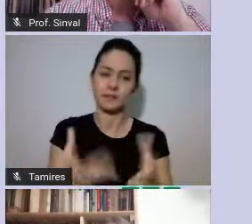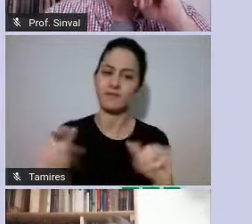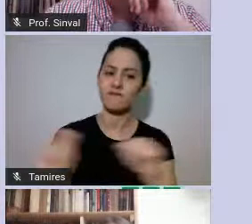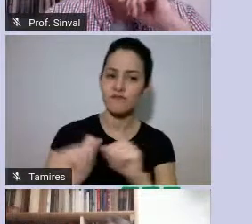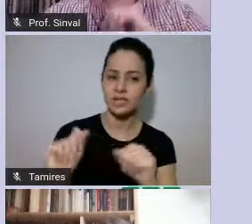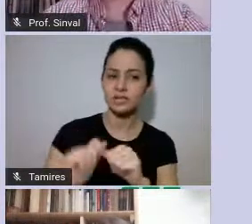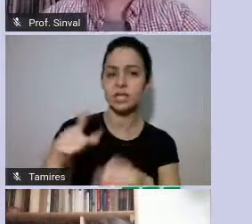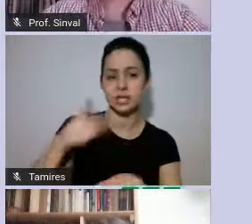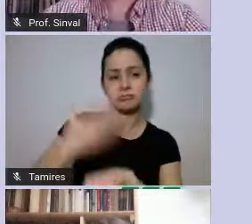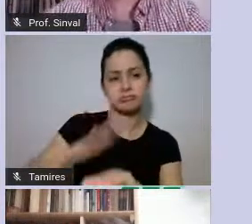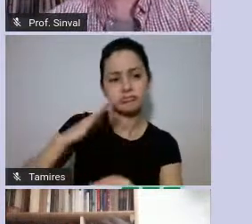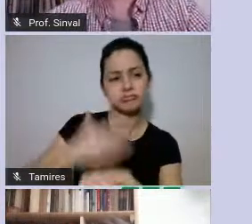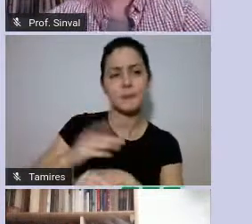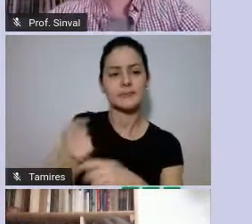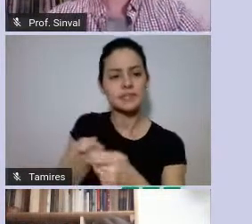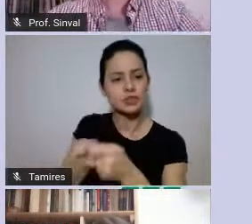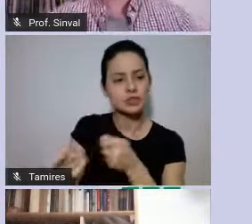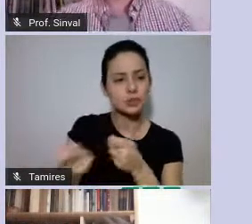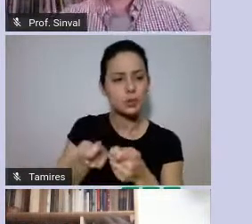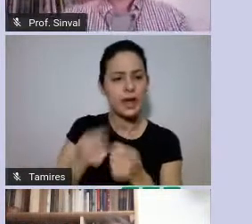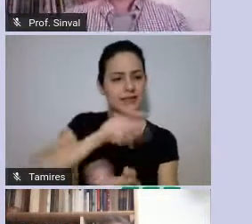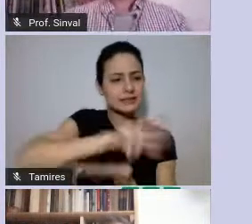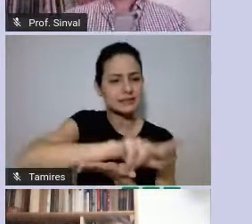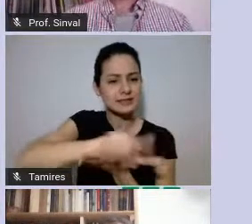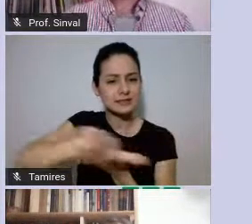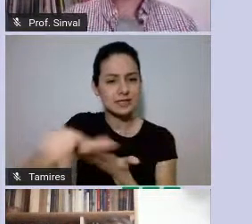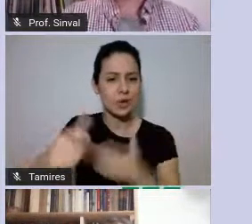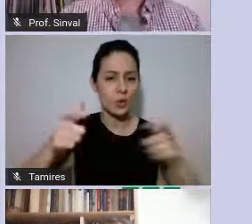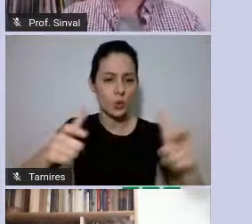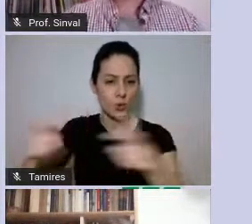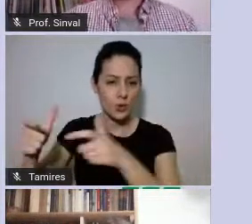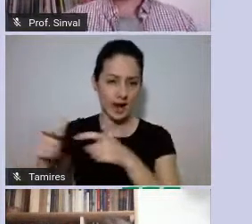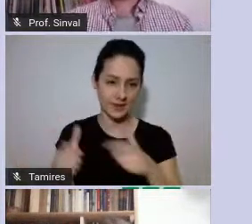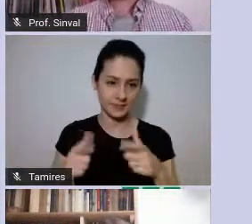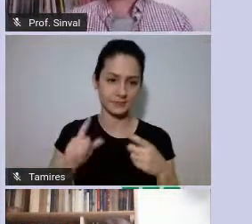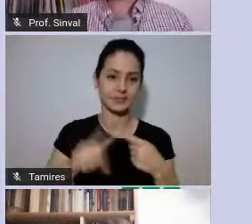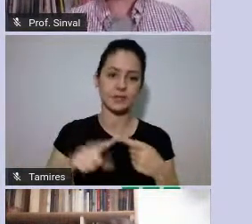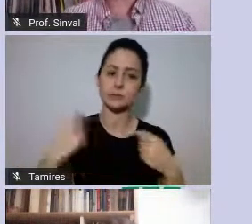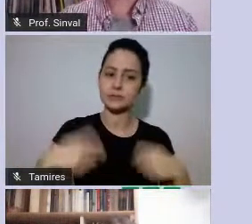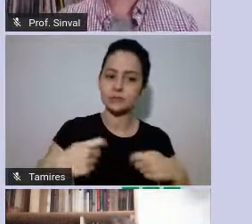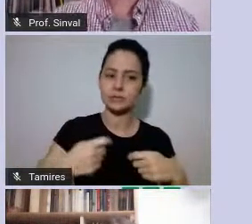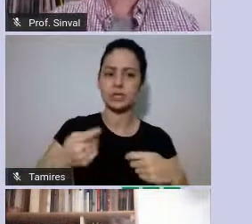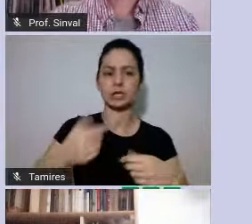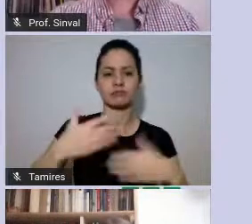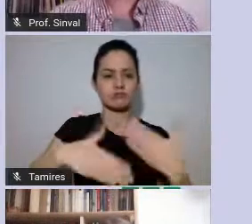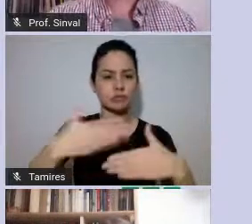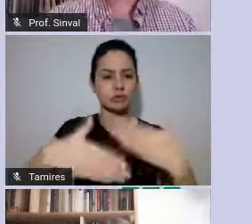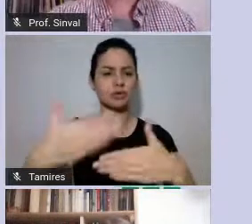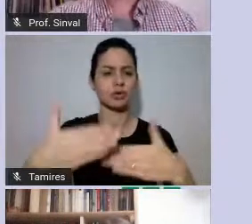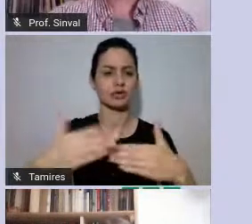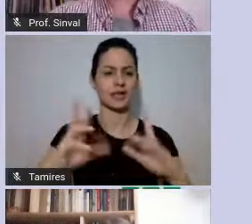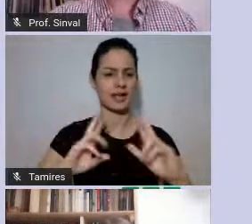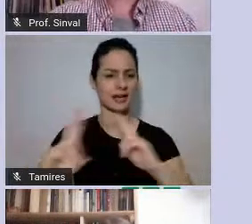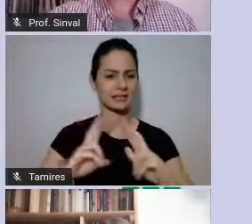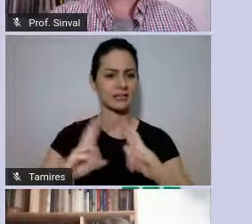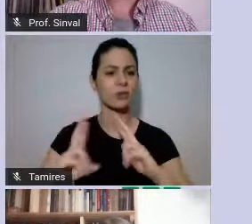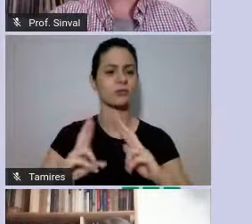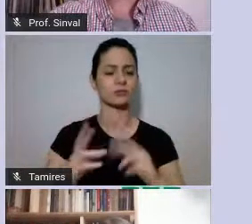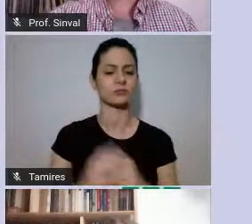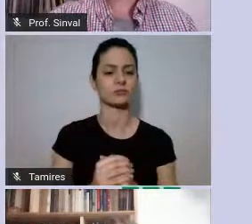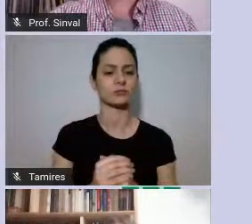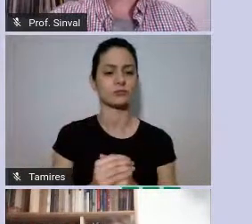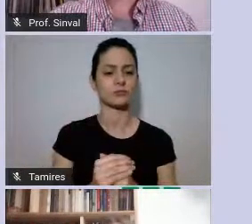se necesita articular diferentes disciplinas y ámbitos de acción. Revisar los procesos en los que estas relaciones se construyeron